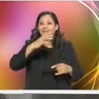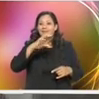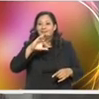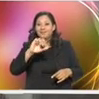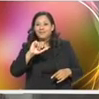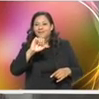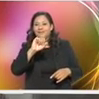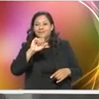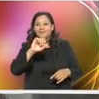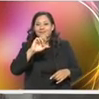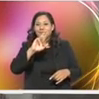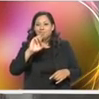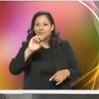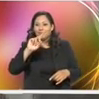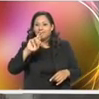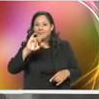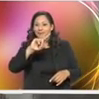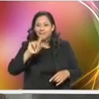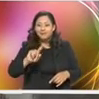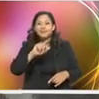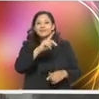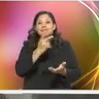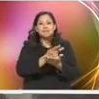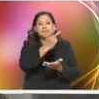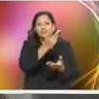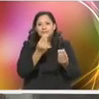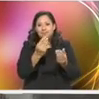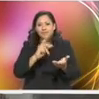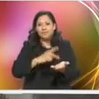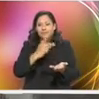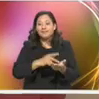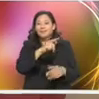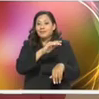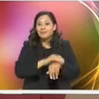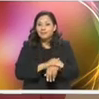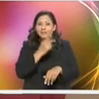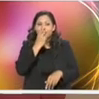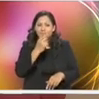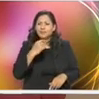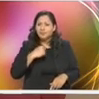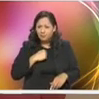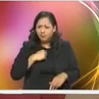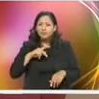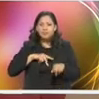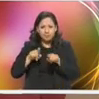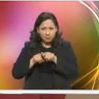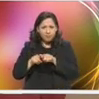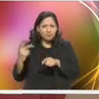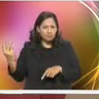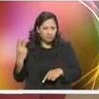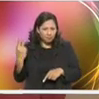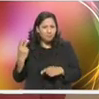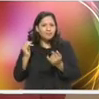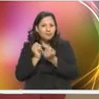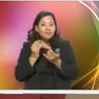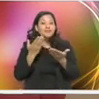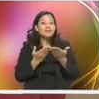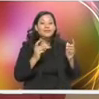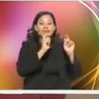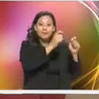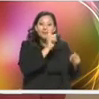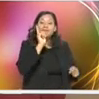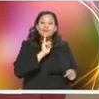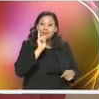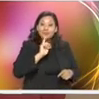Rodríguez Calderón, que es el autor, sí, multipremiado, es un cuate que dice, esto es lo que yo viví con mis hermanos, ahora lo pone en mujeres,